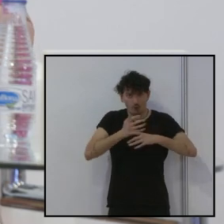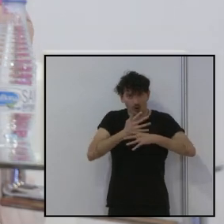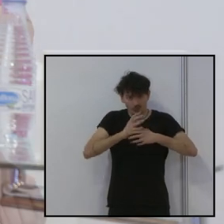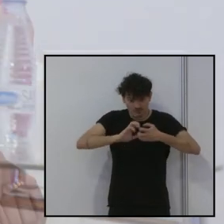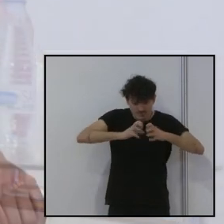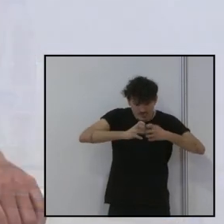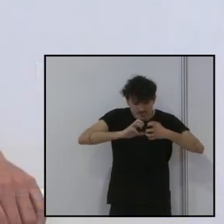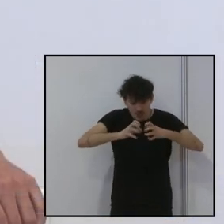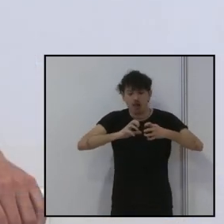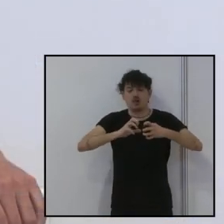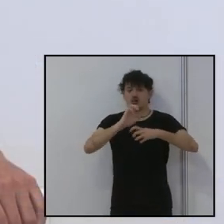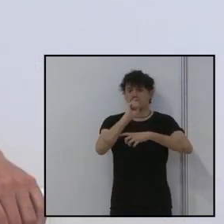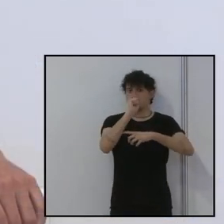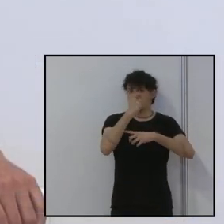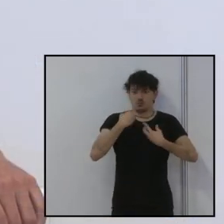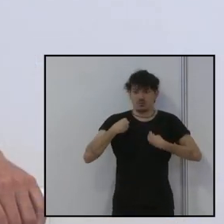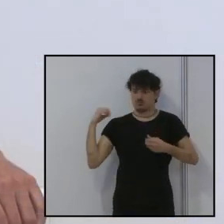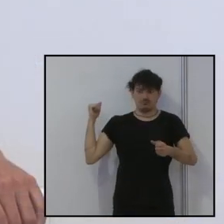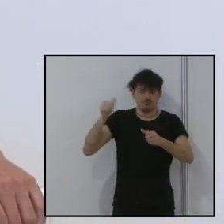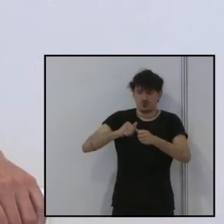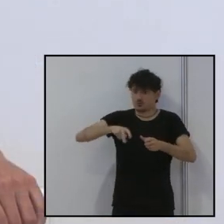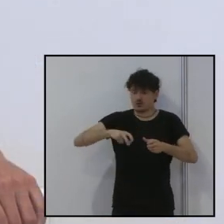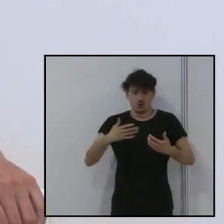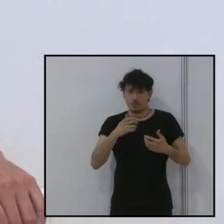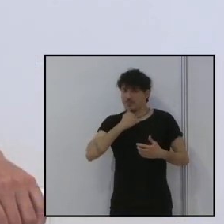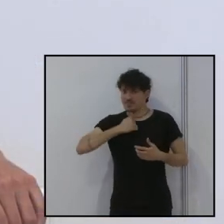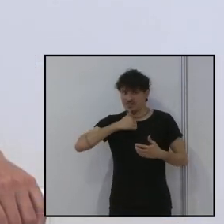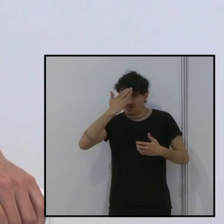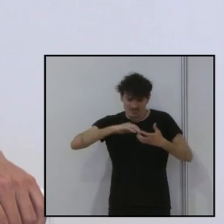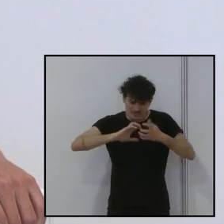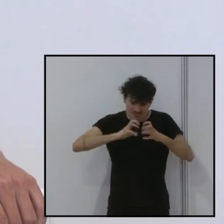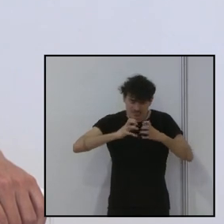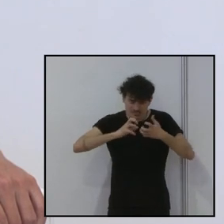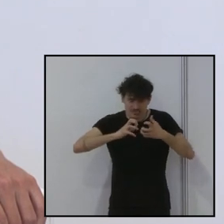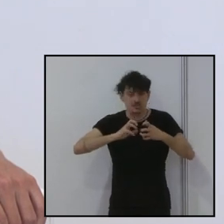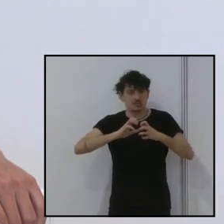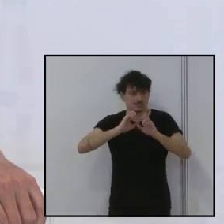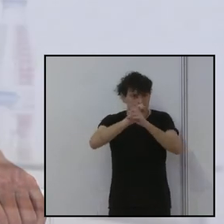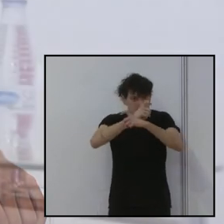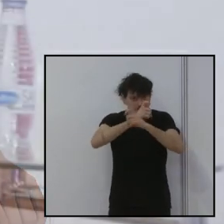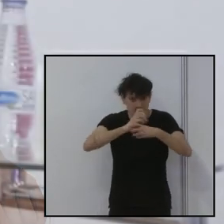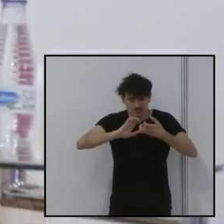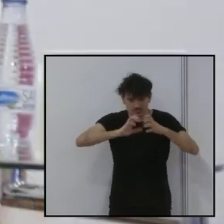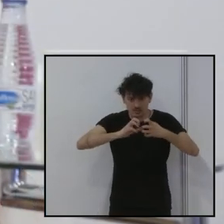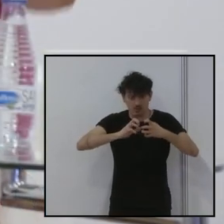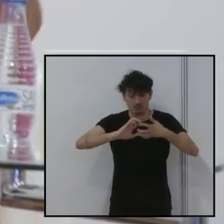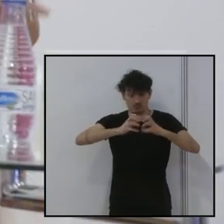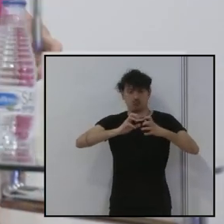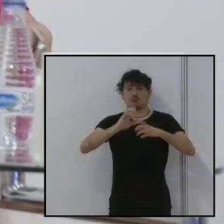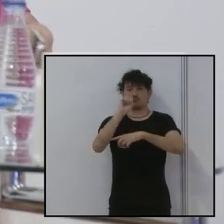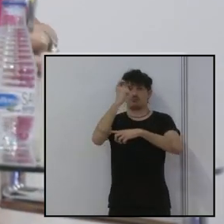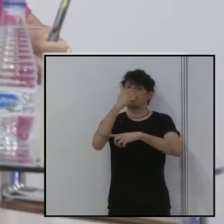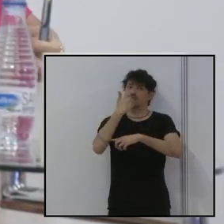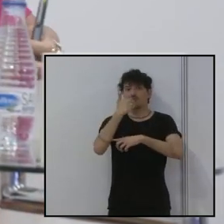vida jamás lo he conseguido resolver, porque además soy muy impaciente, pero ahí he hecho pla, pla, pla, como hacer un rompecabezas y he hecho la cabeza, ¡boom! Y todo